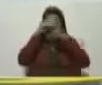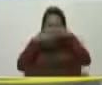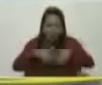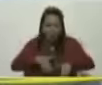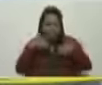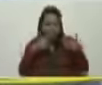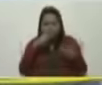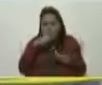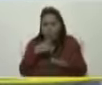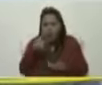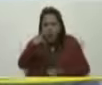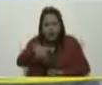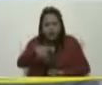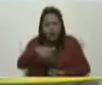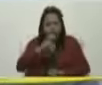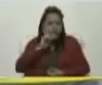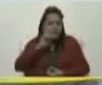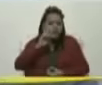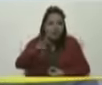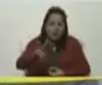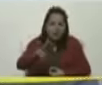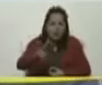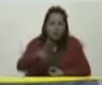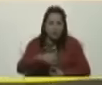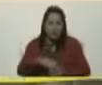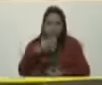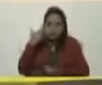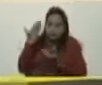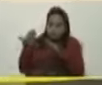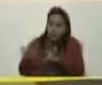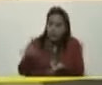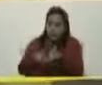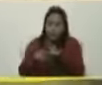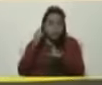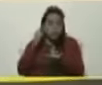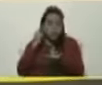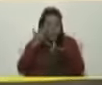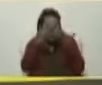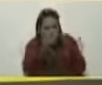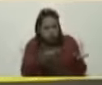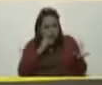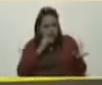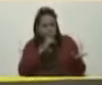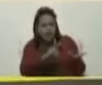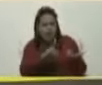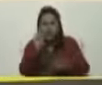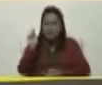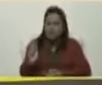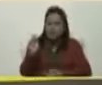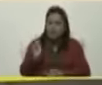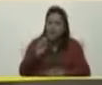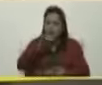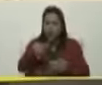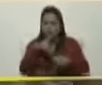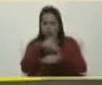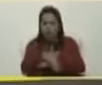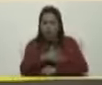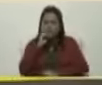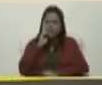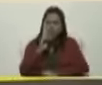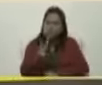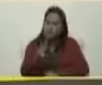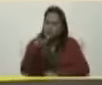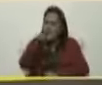existe. Porque cuando lo vemos a su señora esposa, lo vemos a usted, vemos al diputado Jorge, vemos que somos